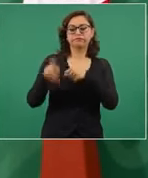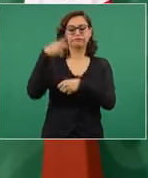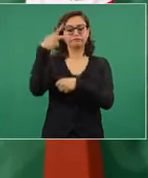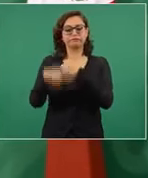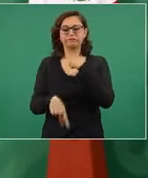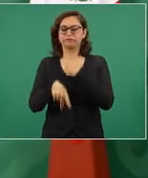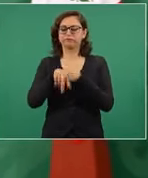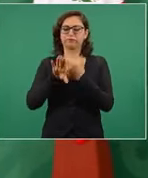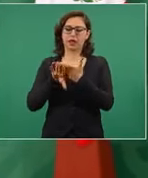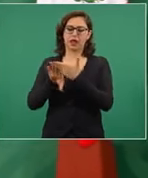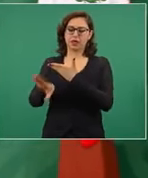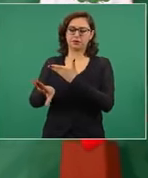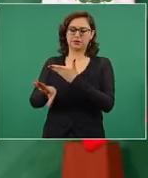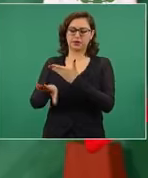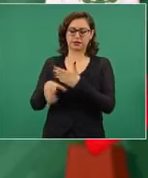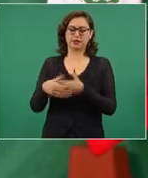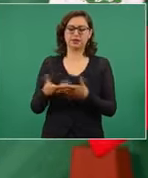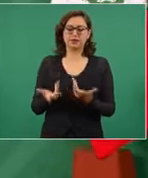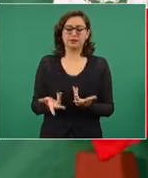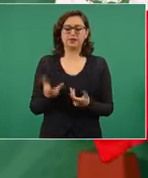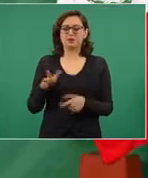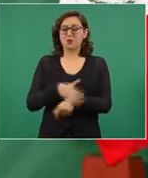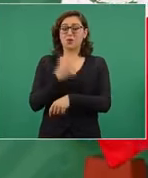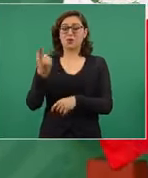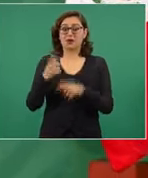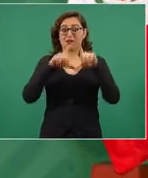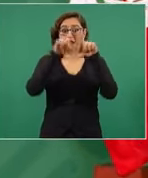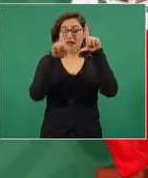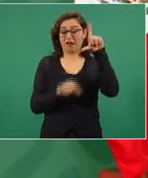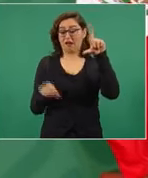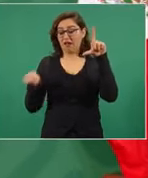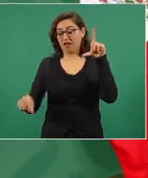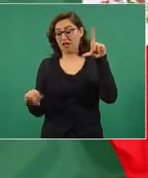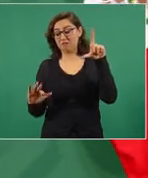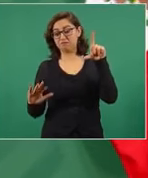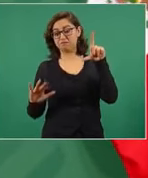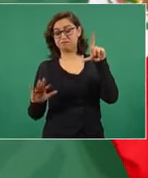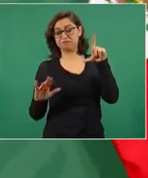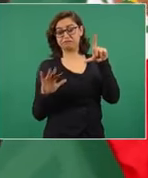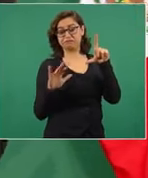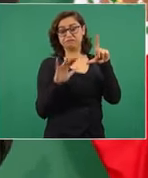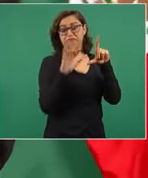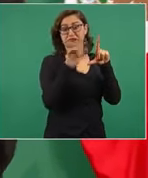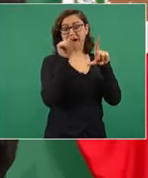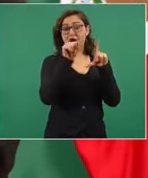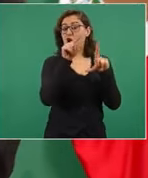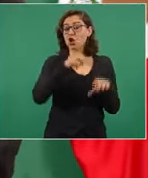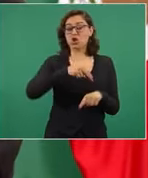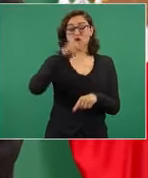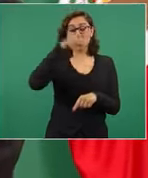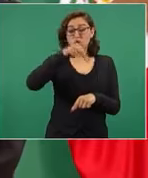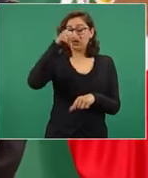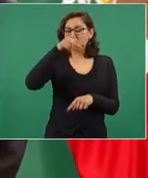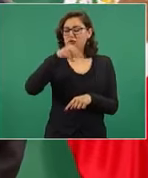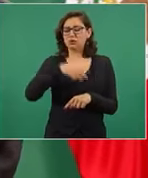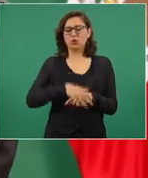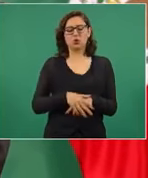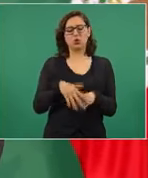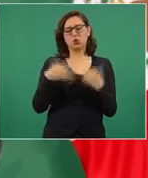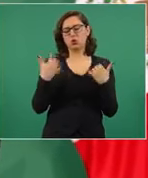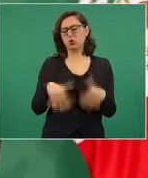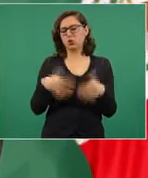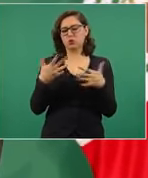que no tenga que atravesar el país y llegar a estados del norte donde hay